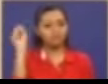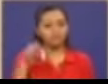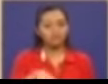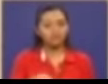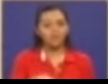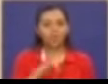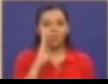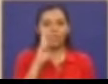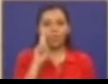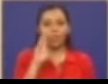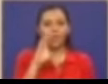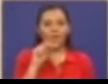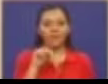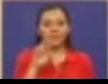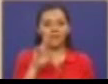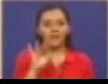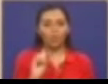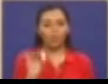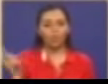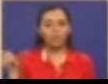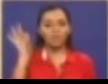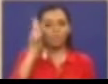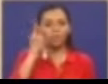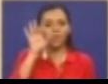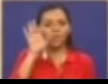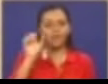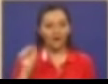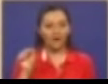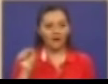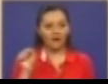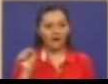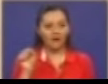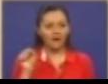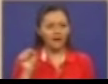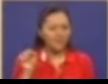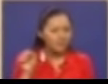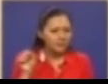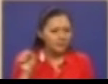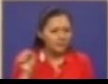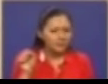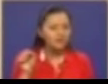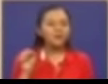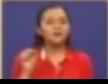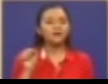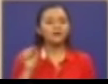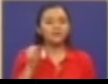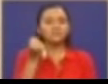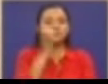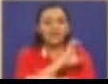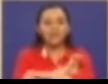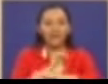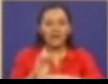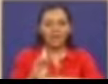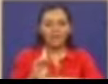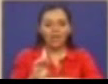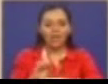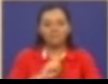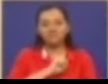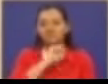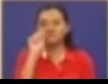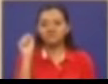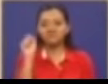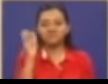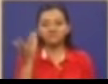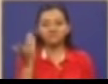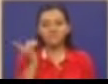con El Bucanero y su representante Holger Ureta. Santa Elena no ganó Salinas, no ganó